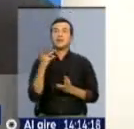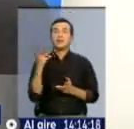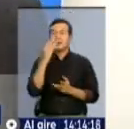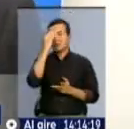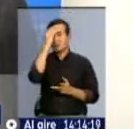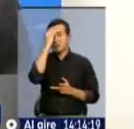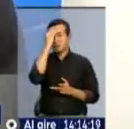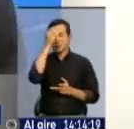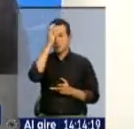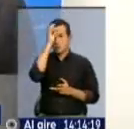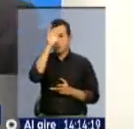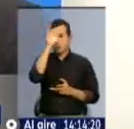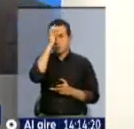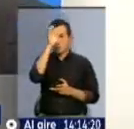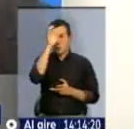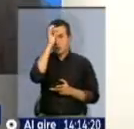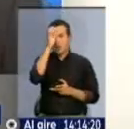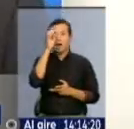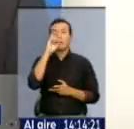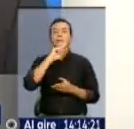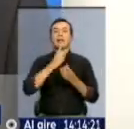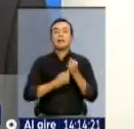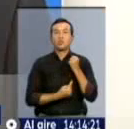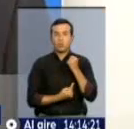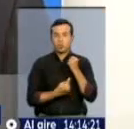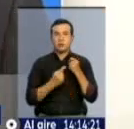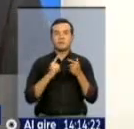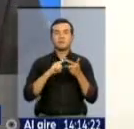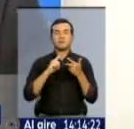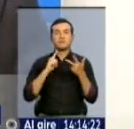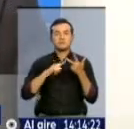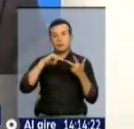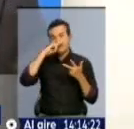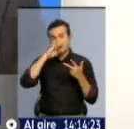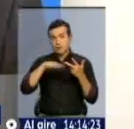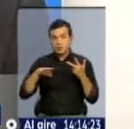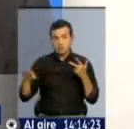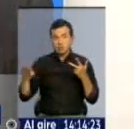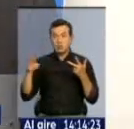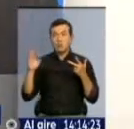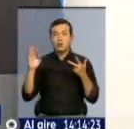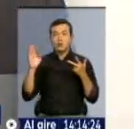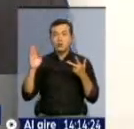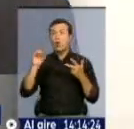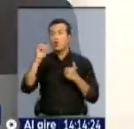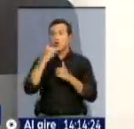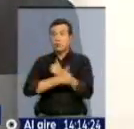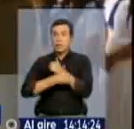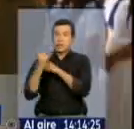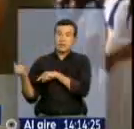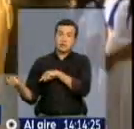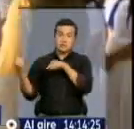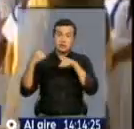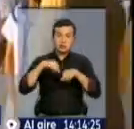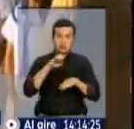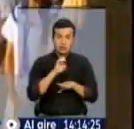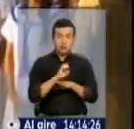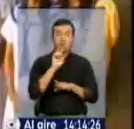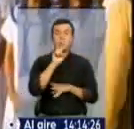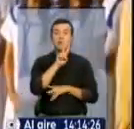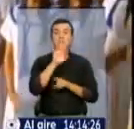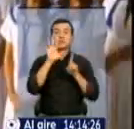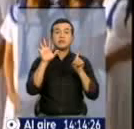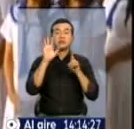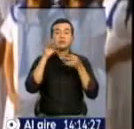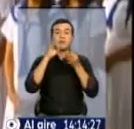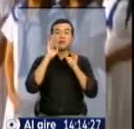educación intercultural bilingüe y niños que vienen o que han sido migrantes y que regresan al país. Del 26 de febrero